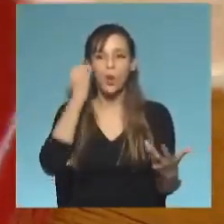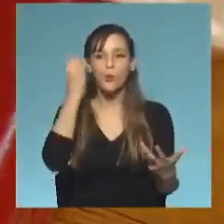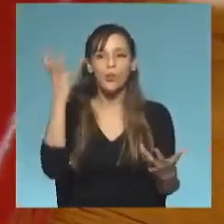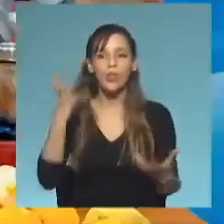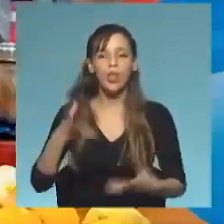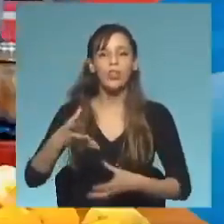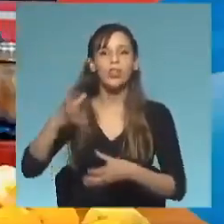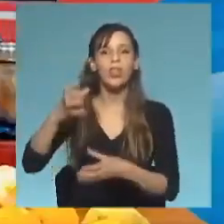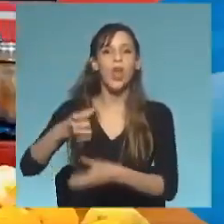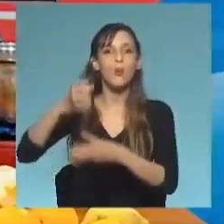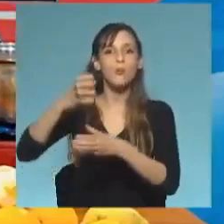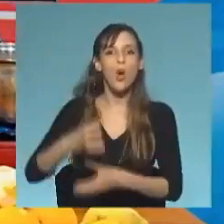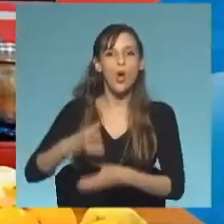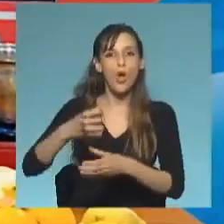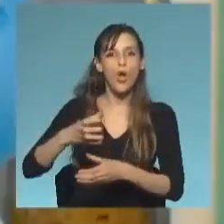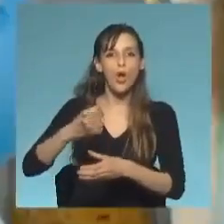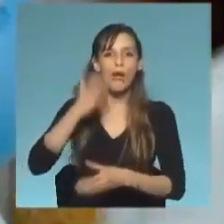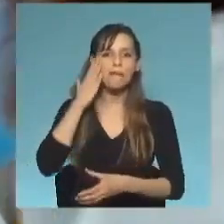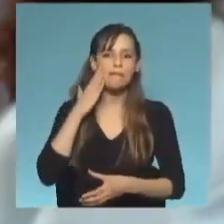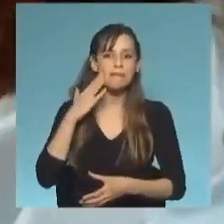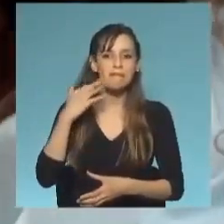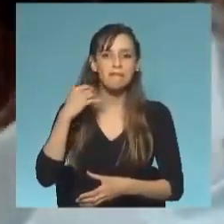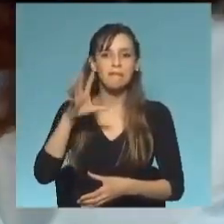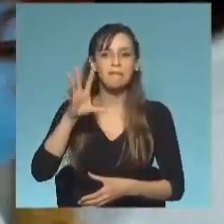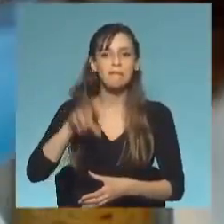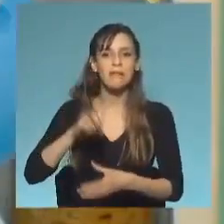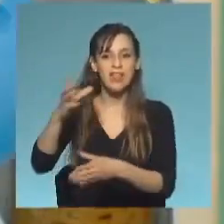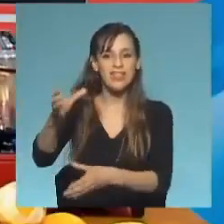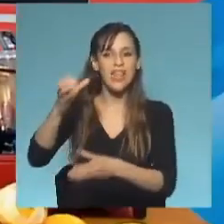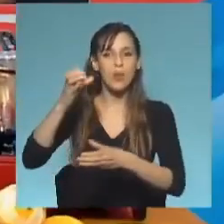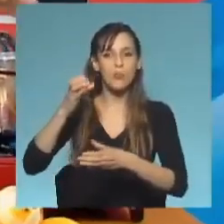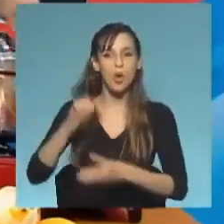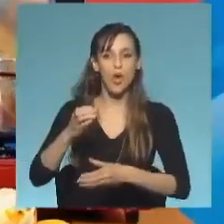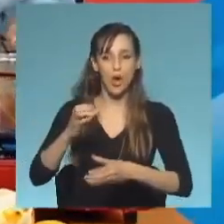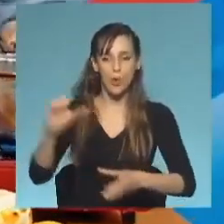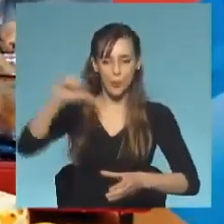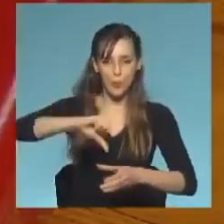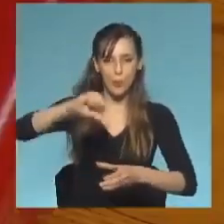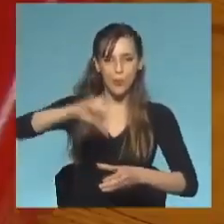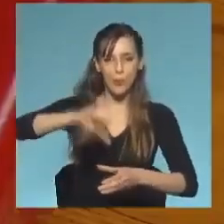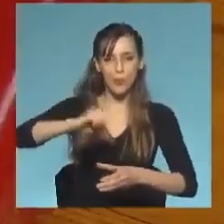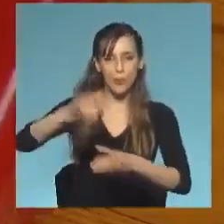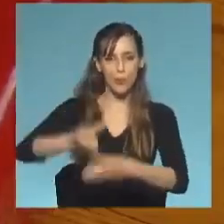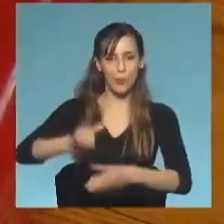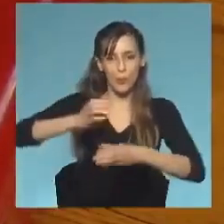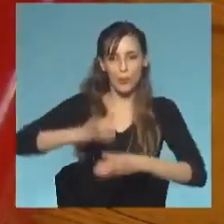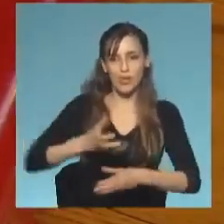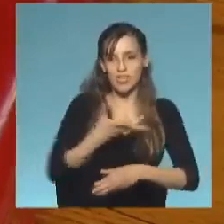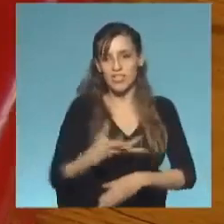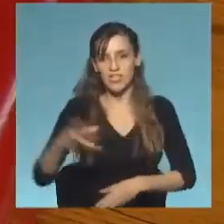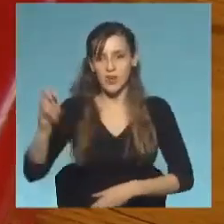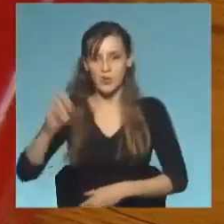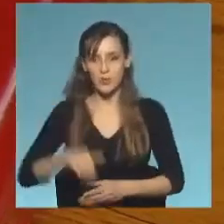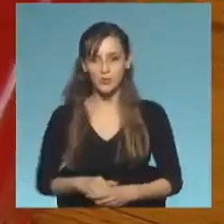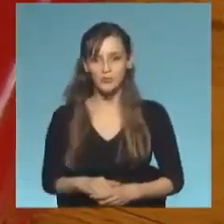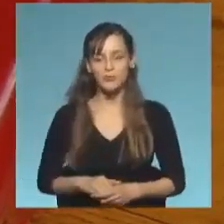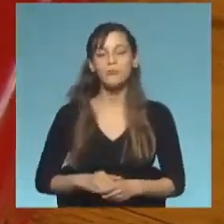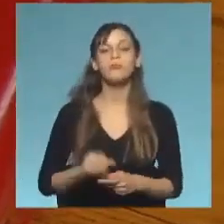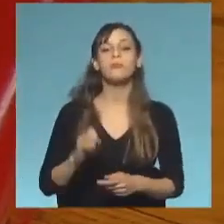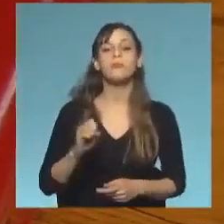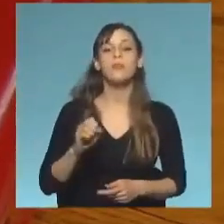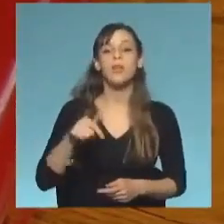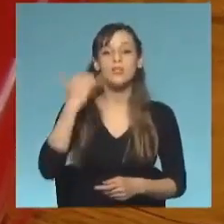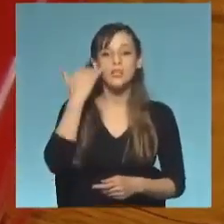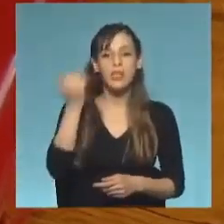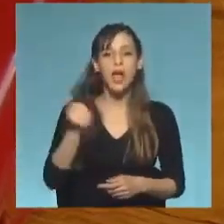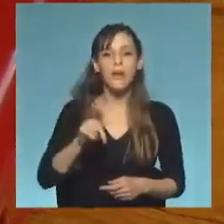camarín. Que alguien me traiga el termo para guardarme un poquito de esto. Ahí está, 5, le puse, se está